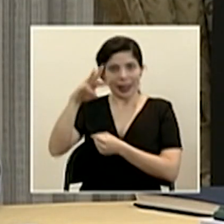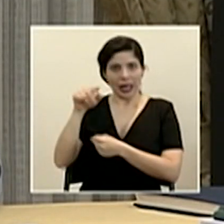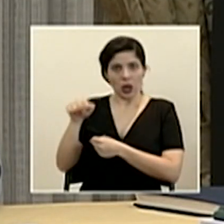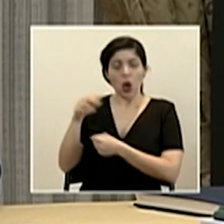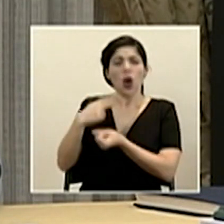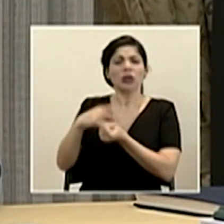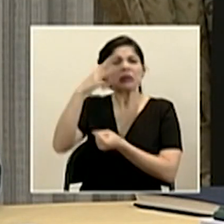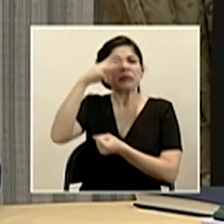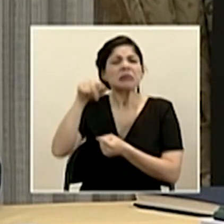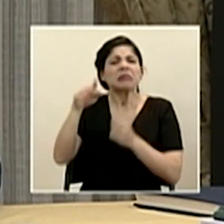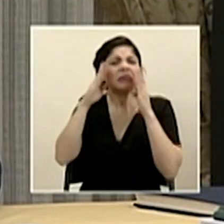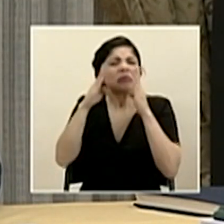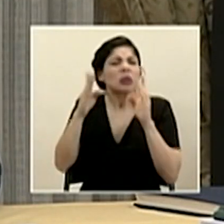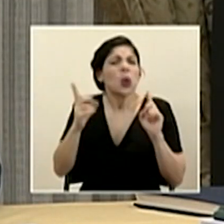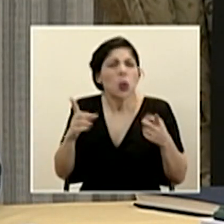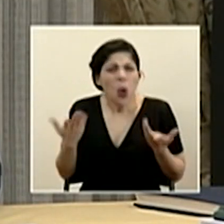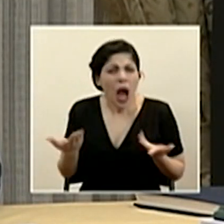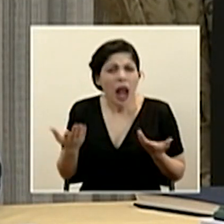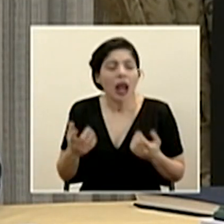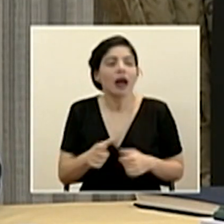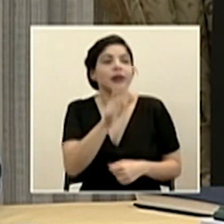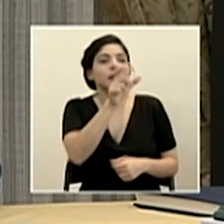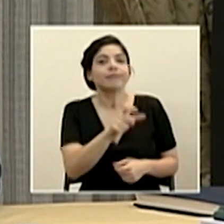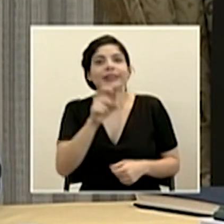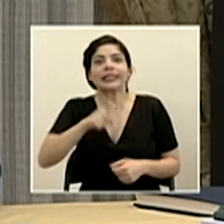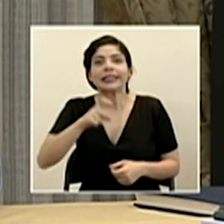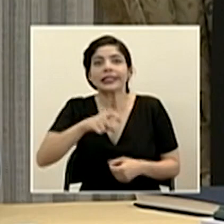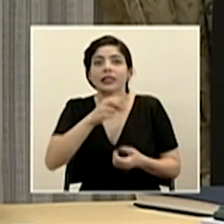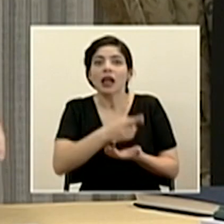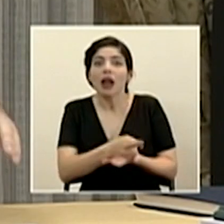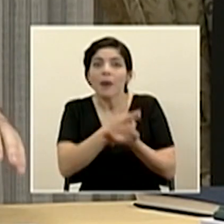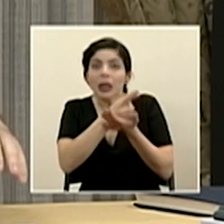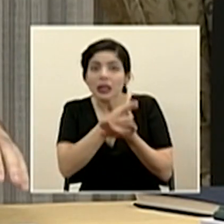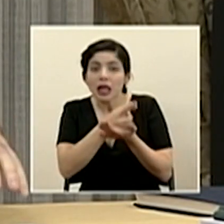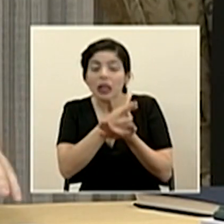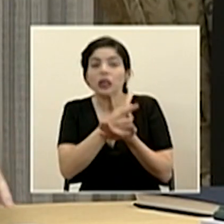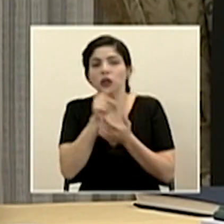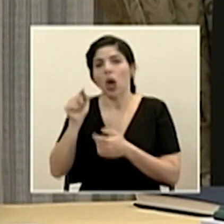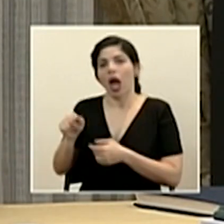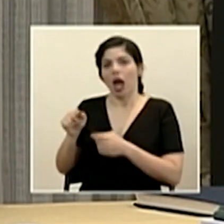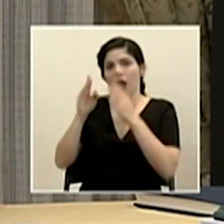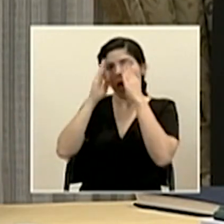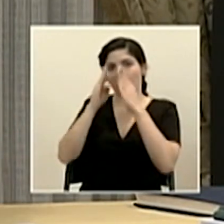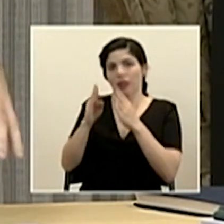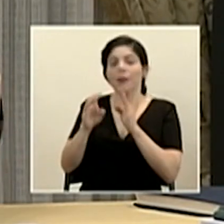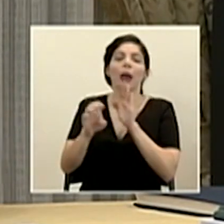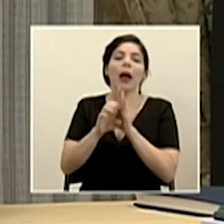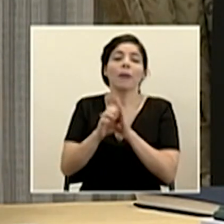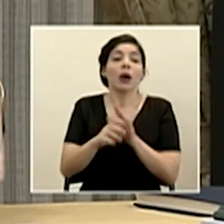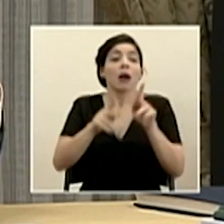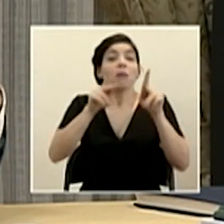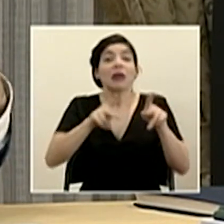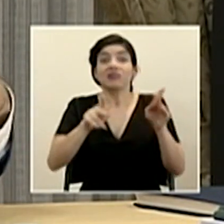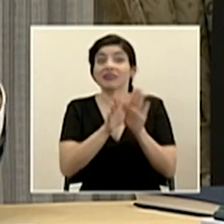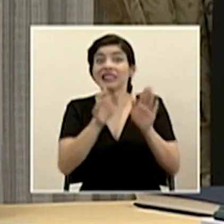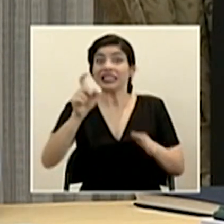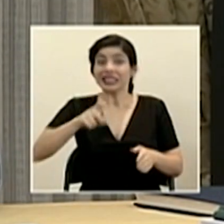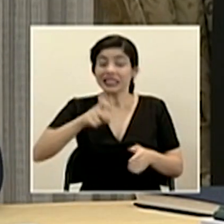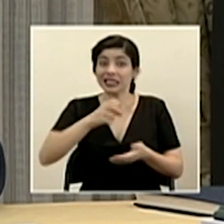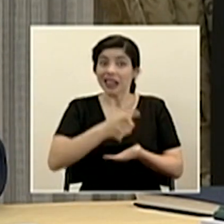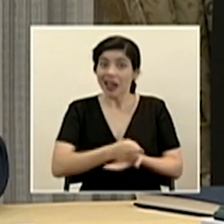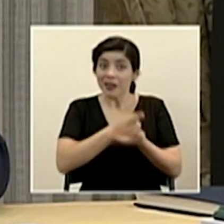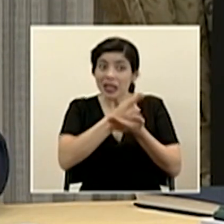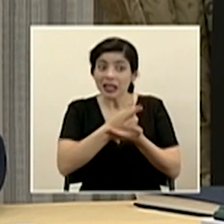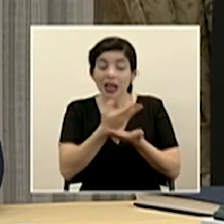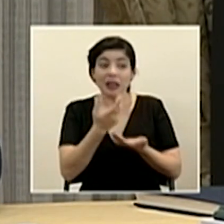estar atendiendo todas las consultas de rehabilitación que se requieren tanto de la población general